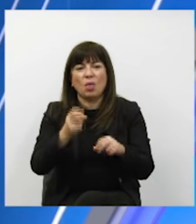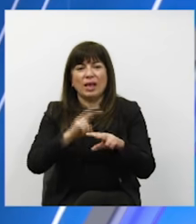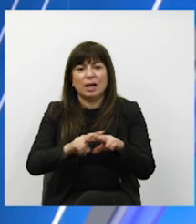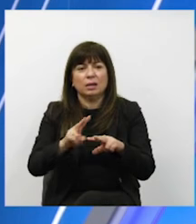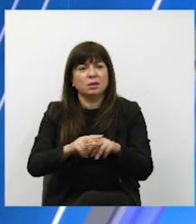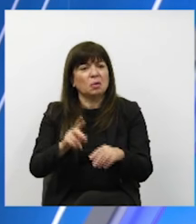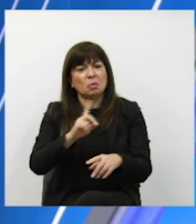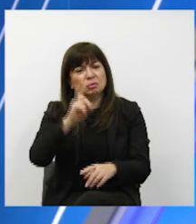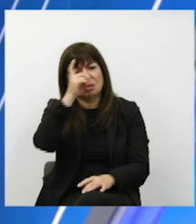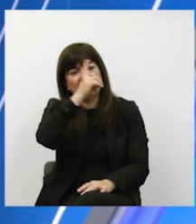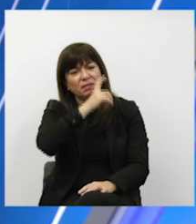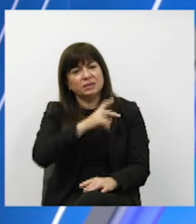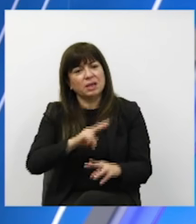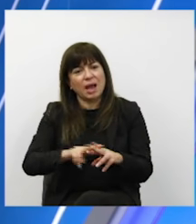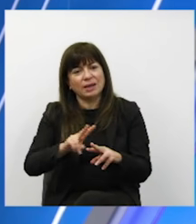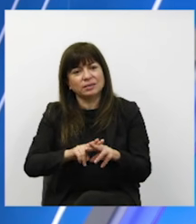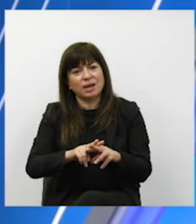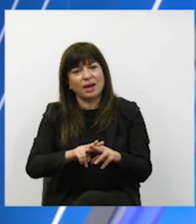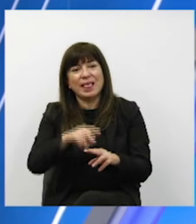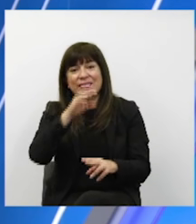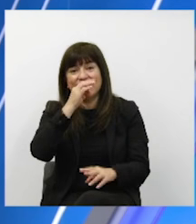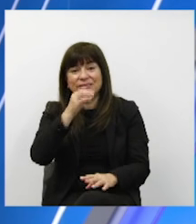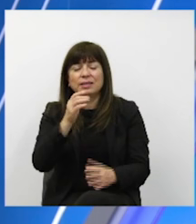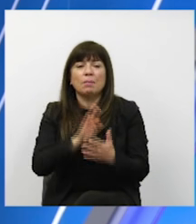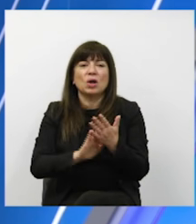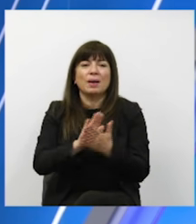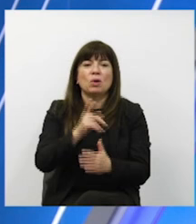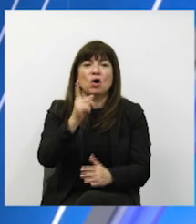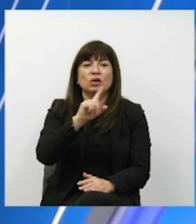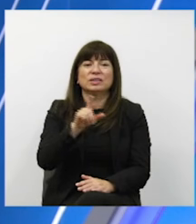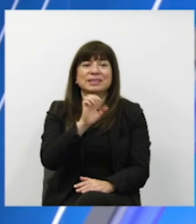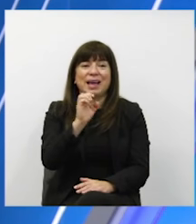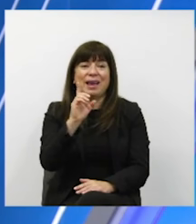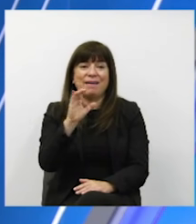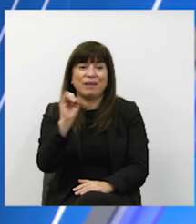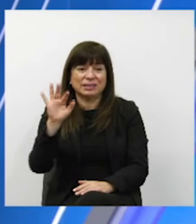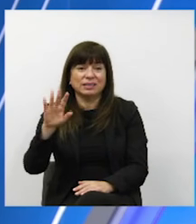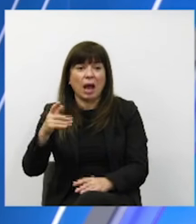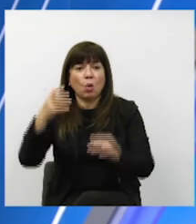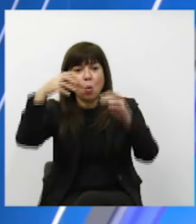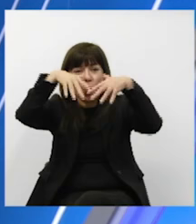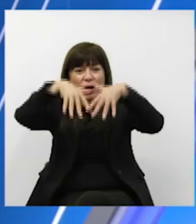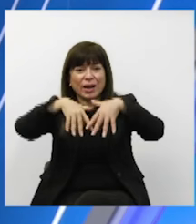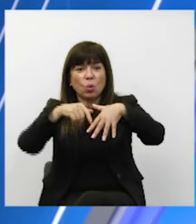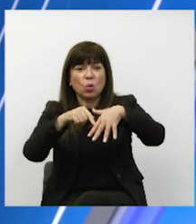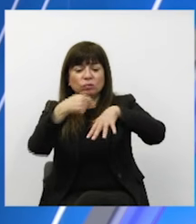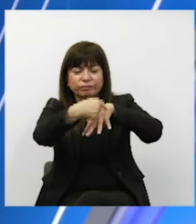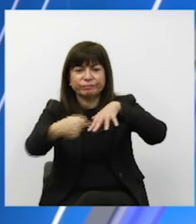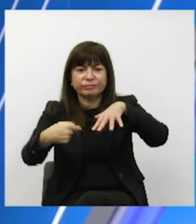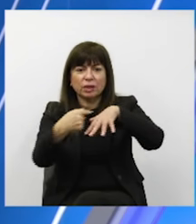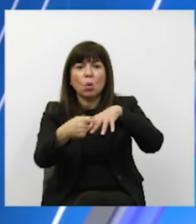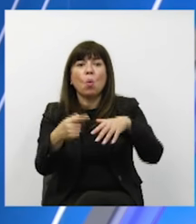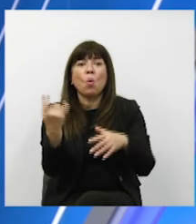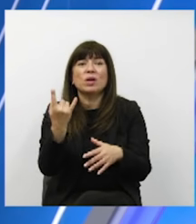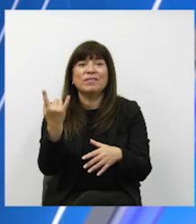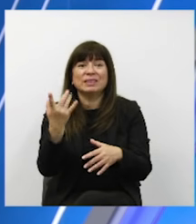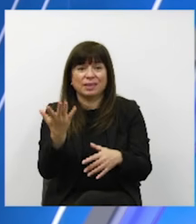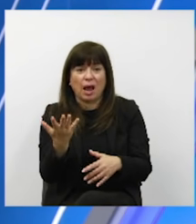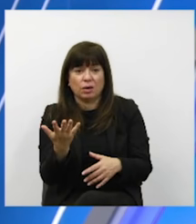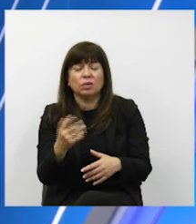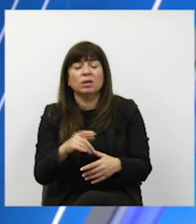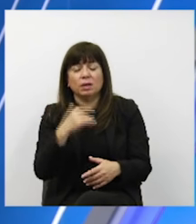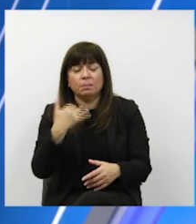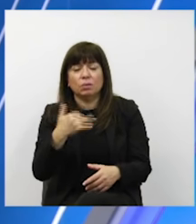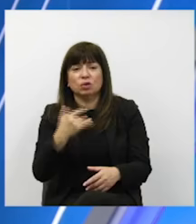tan complicadas de hacer, lo que dice Sebastián con el currículum universitario, creo que es algo sencillo de hacer, pero algo funciona que